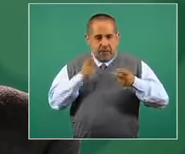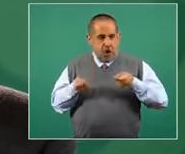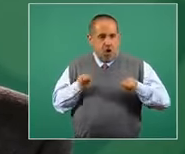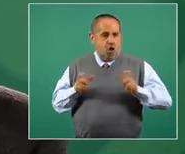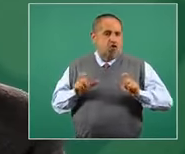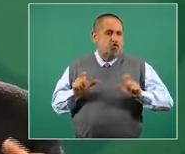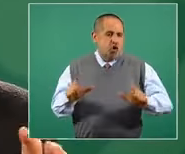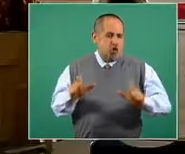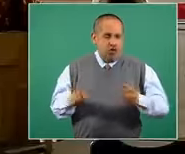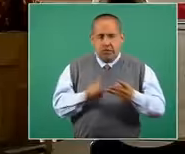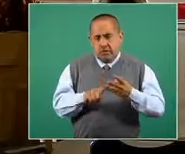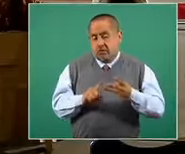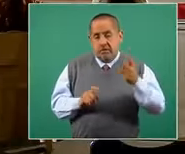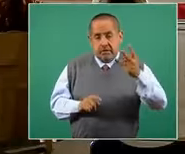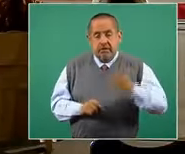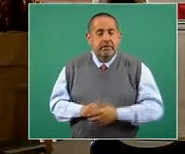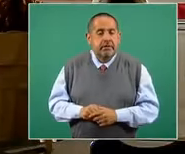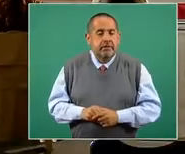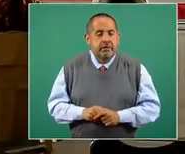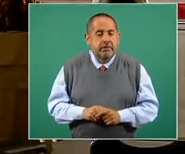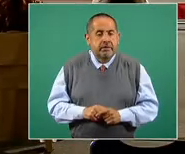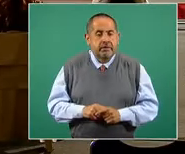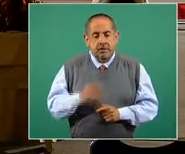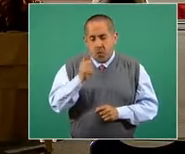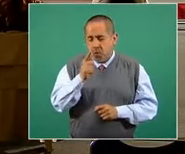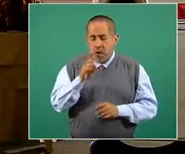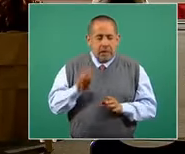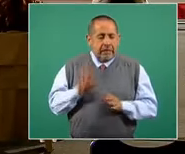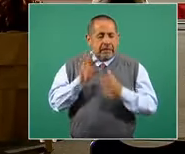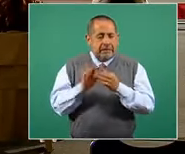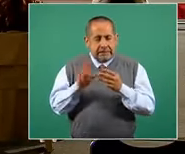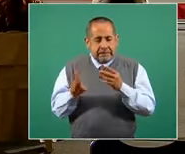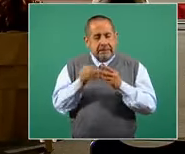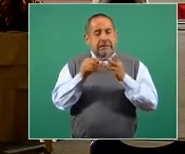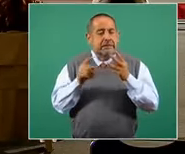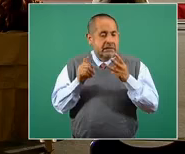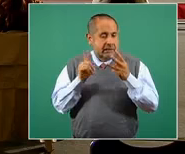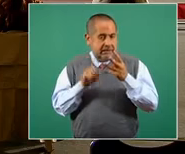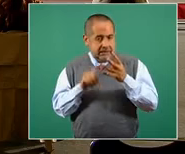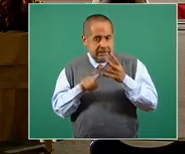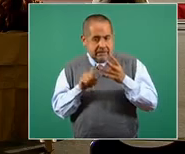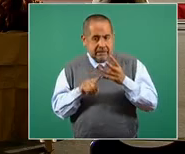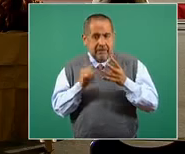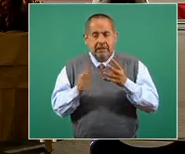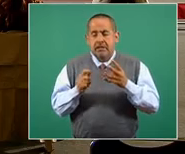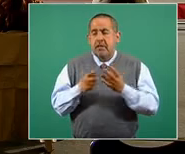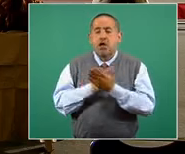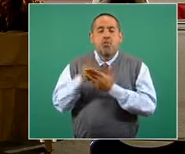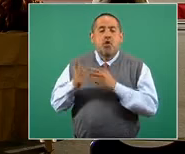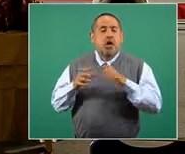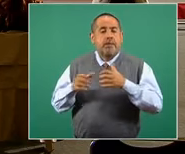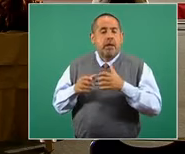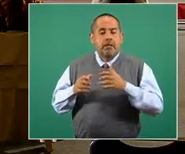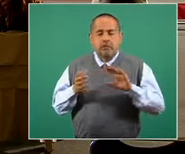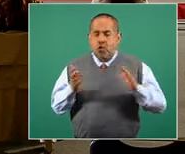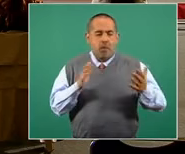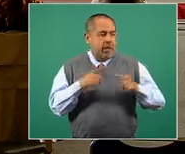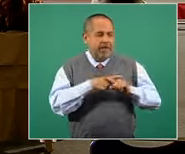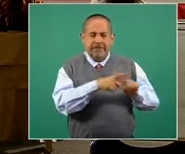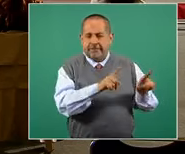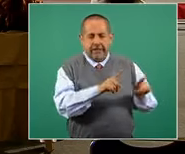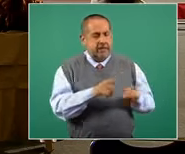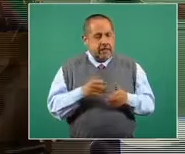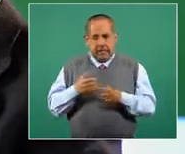epidémico. Y una característica adicional de este programa en comparación a cualquier